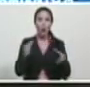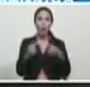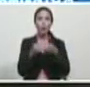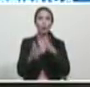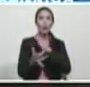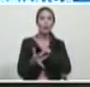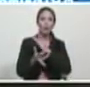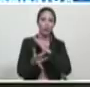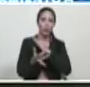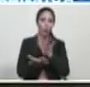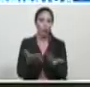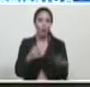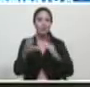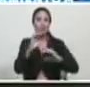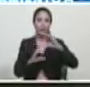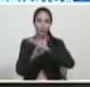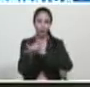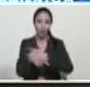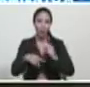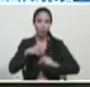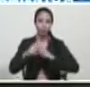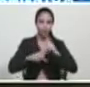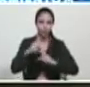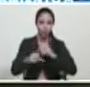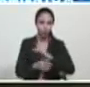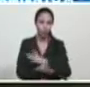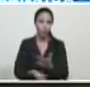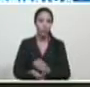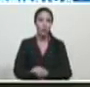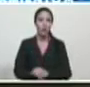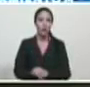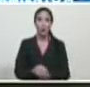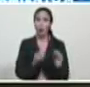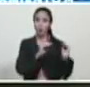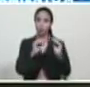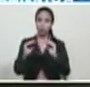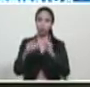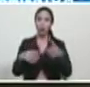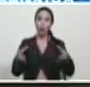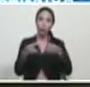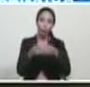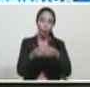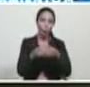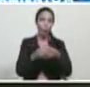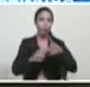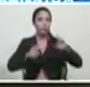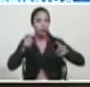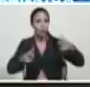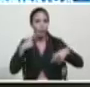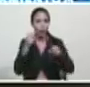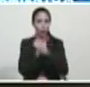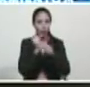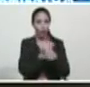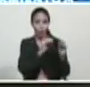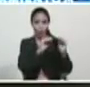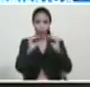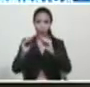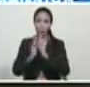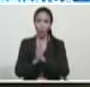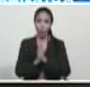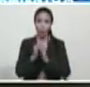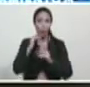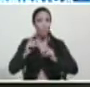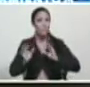Atención, compañero, yo le pido al consejo científico que vaya